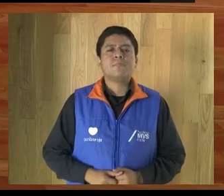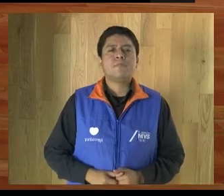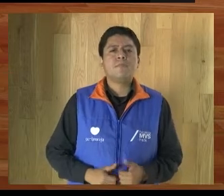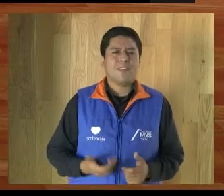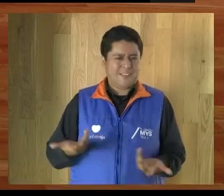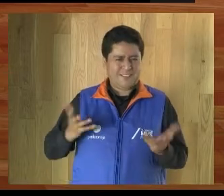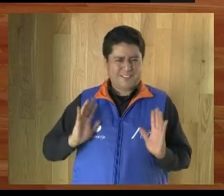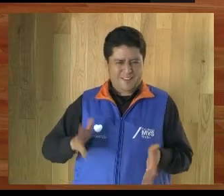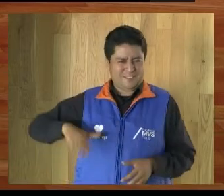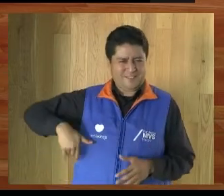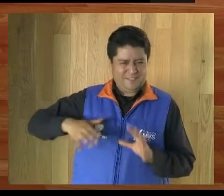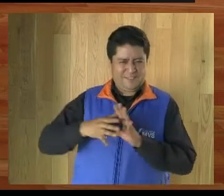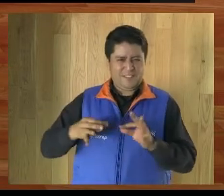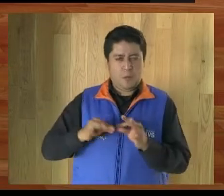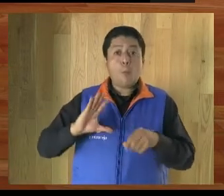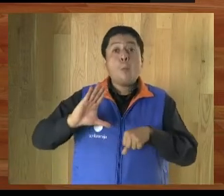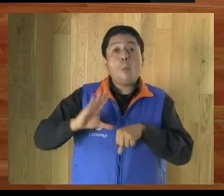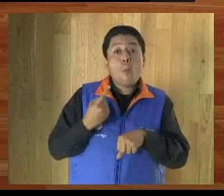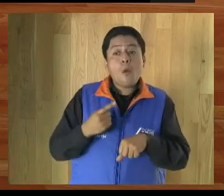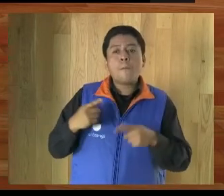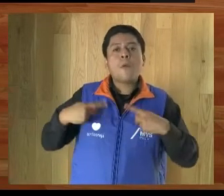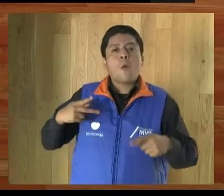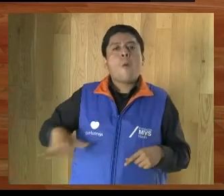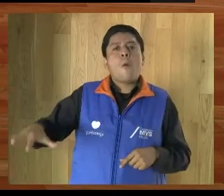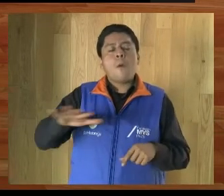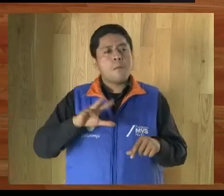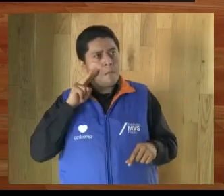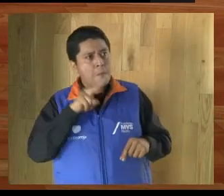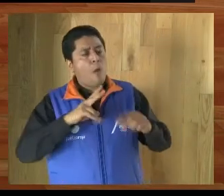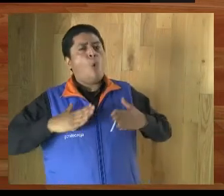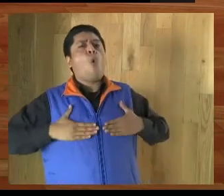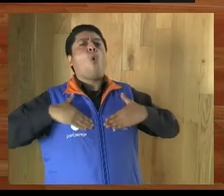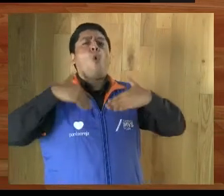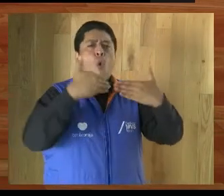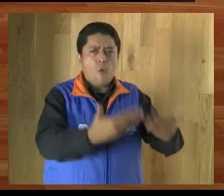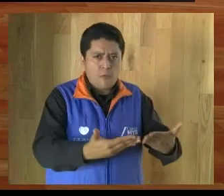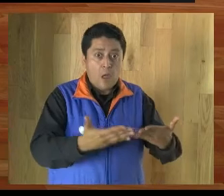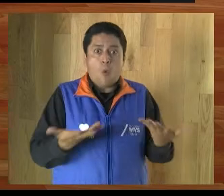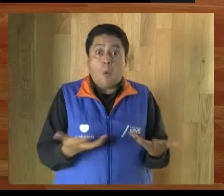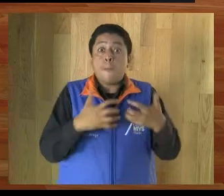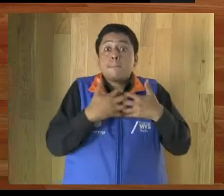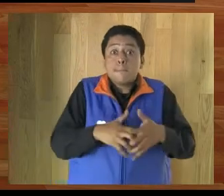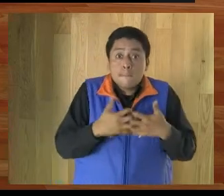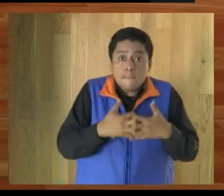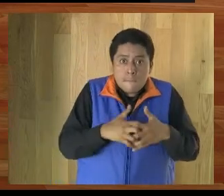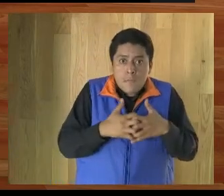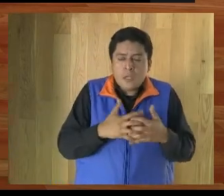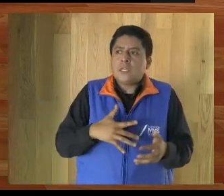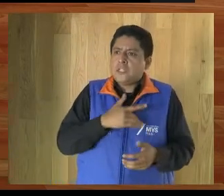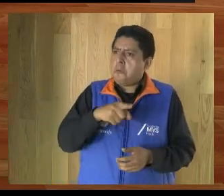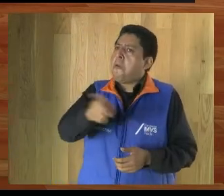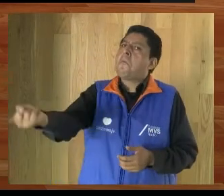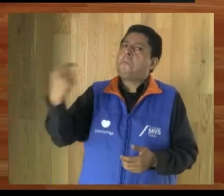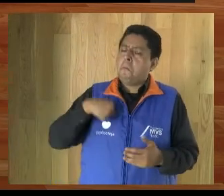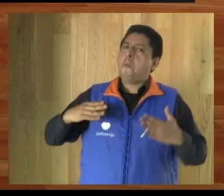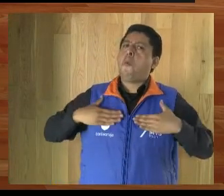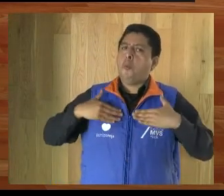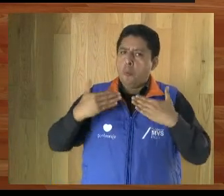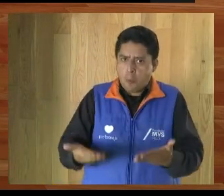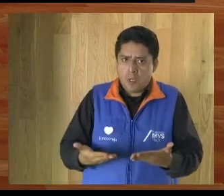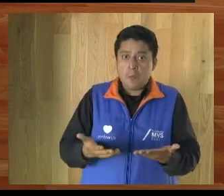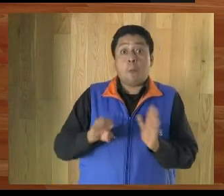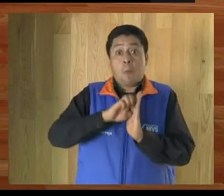¿no? Vinculado a la confianza, a lo que valoran las empresas y los consumidores, ¿no? La parte del cuidado